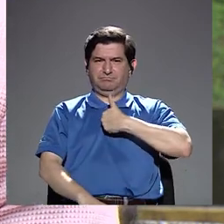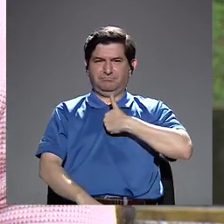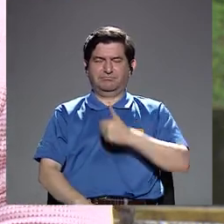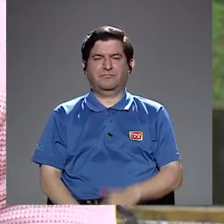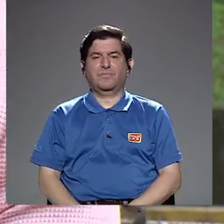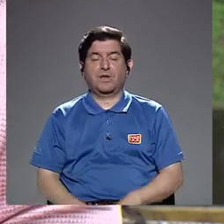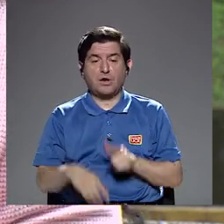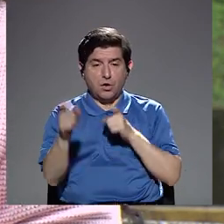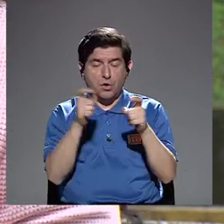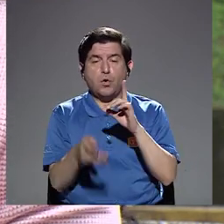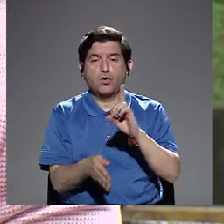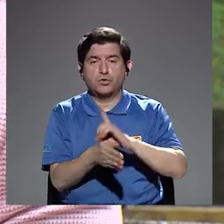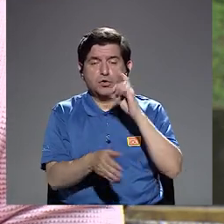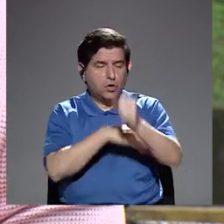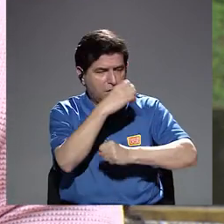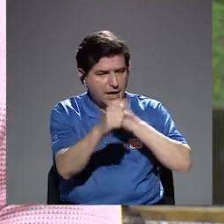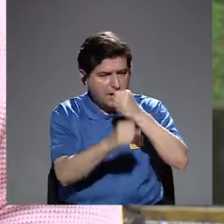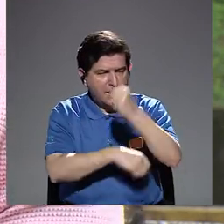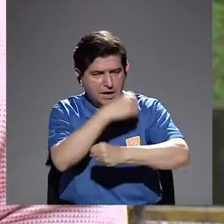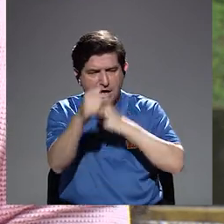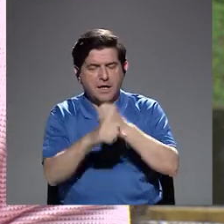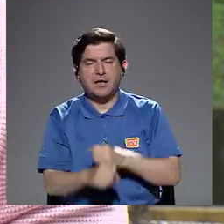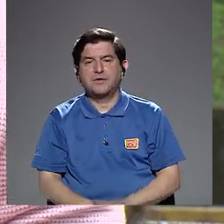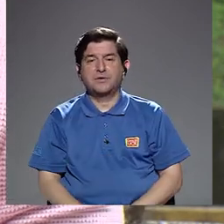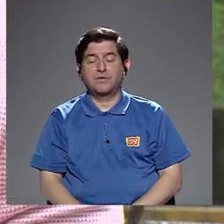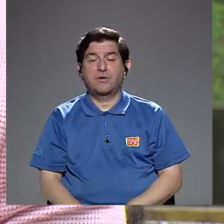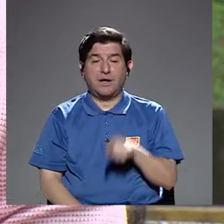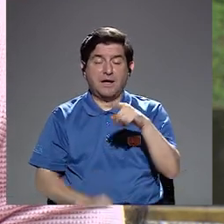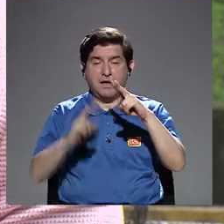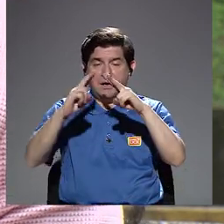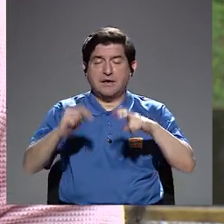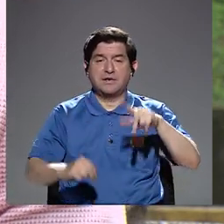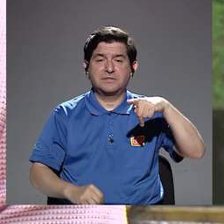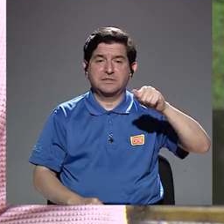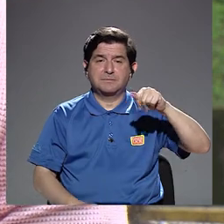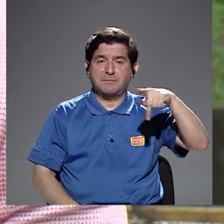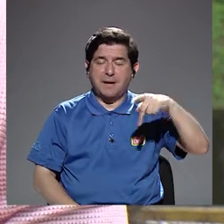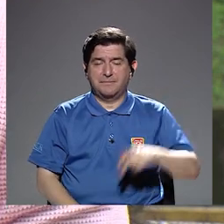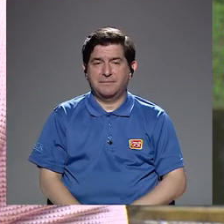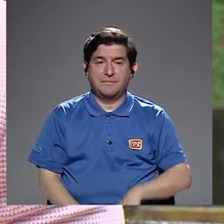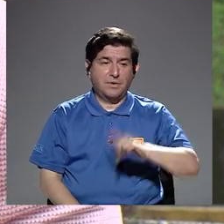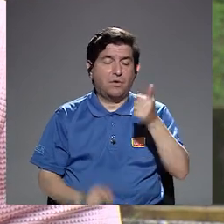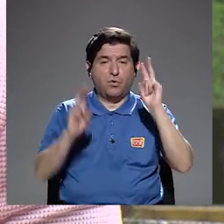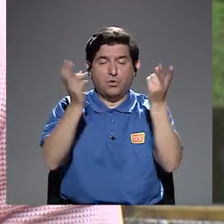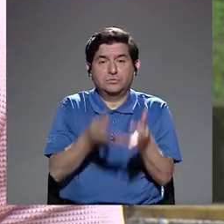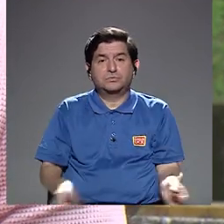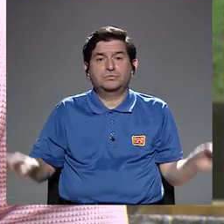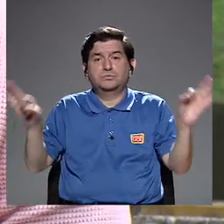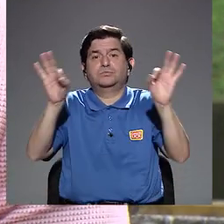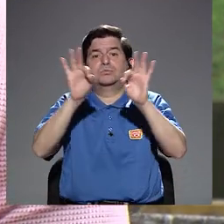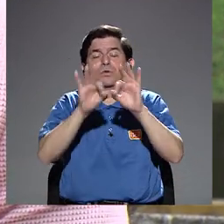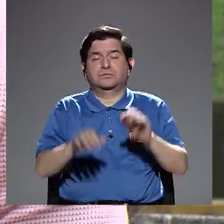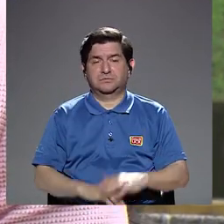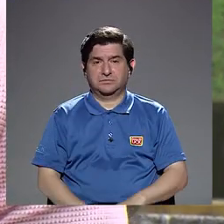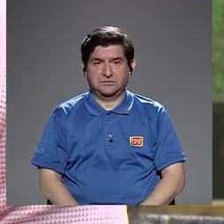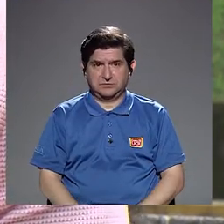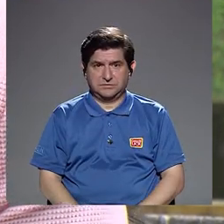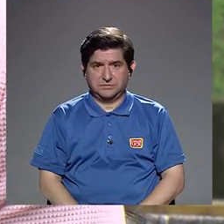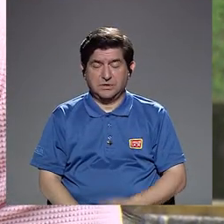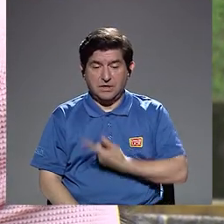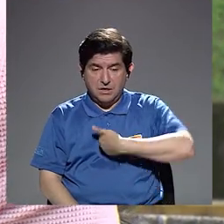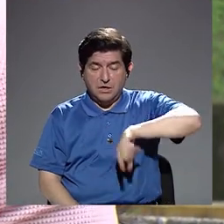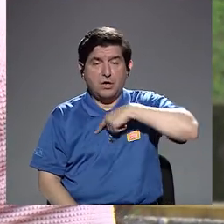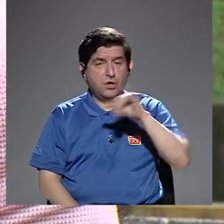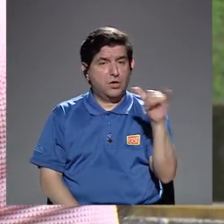tema de su control médico anual, el tema del papanicolaou y demás. Otra cosa importante dentro de este mismo autocuidado, y